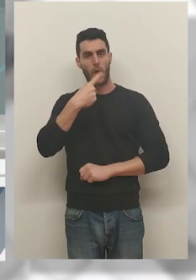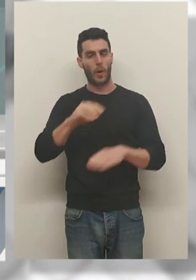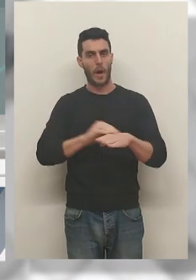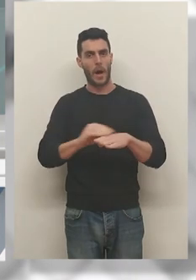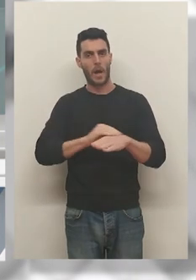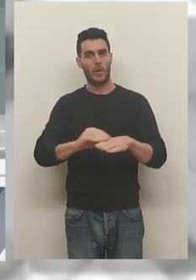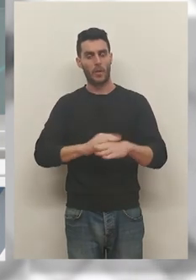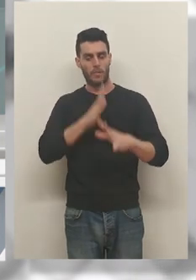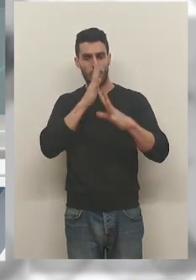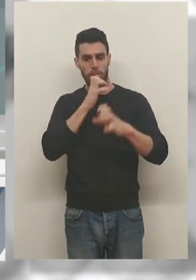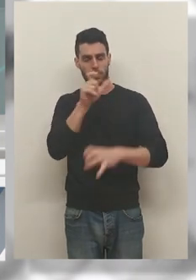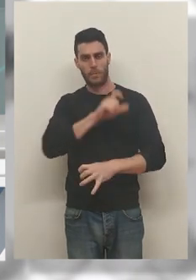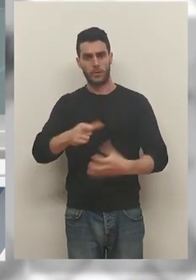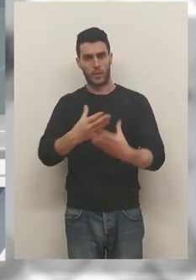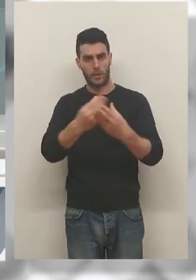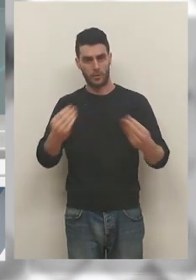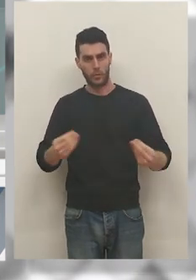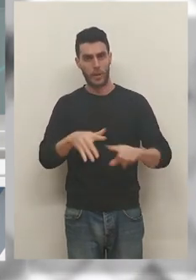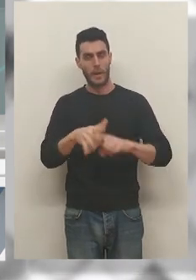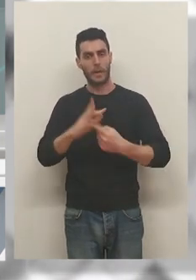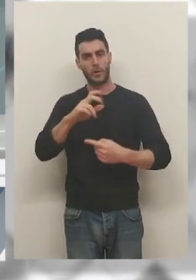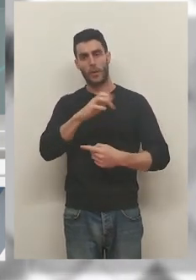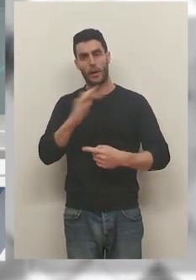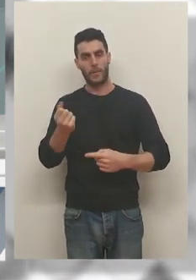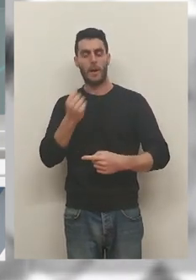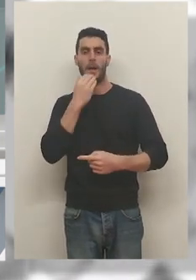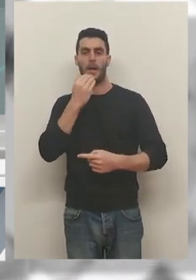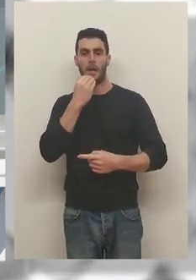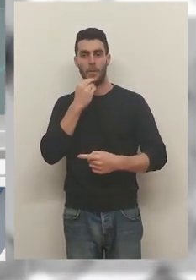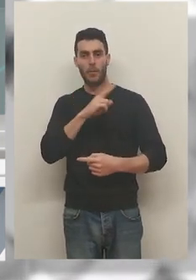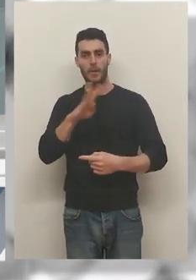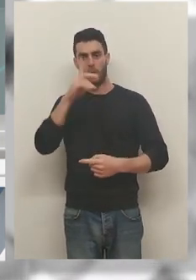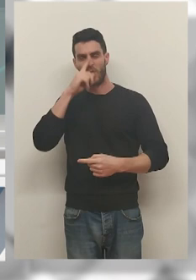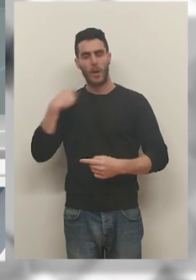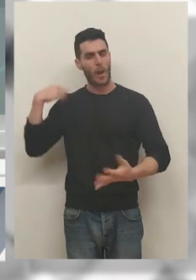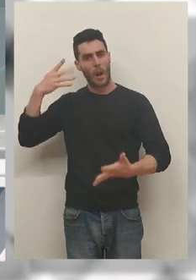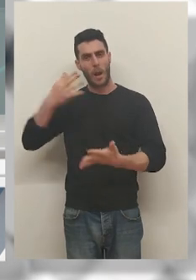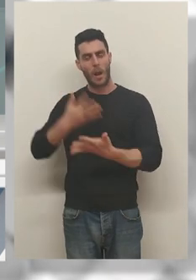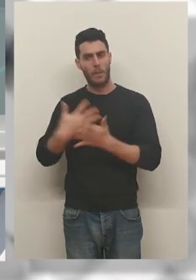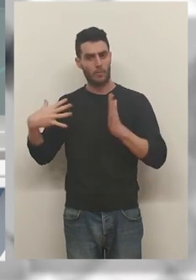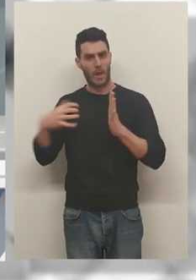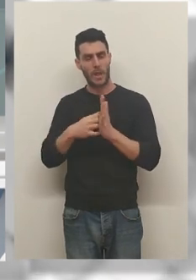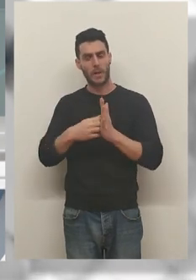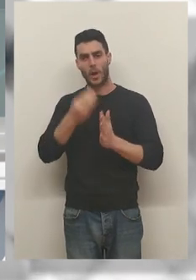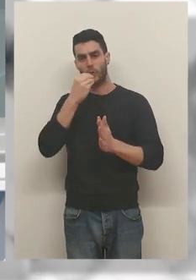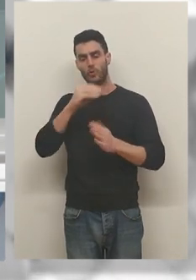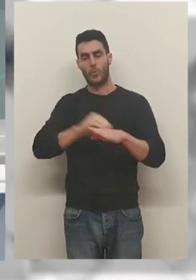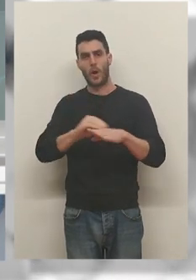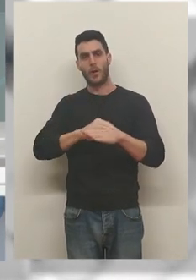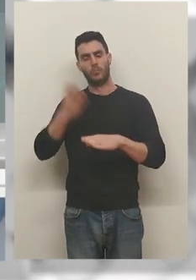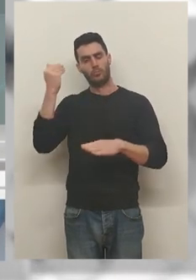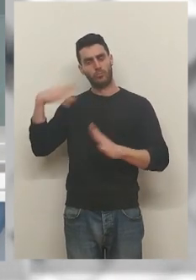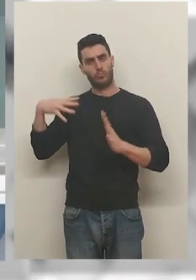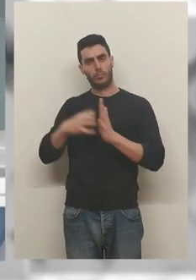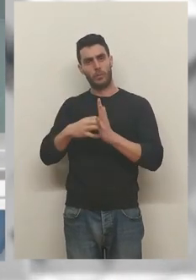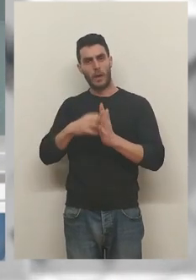y el alcohol siguen siendo una tragedia para muchas personas el caso de raza es un ejemplo 24 años después de sufrir un accidente de coche por consumo